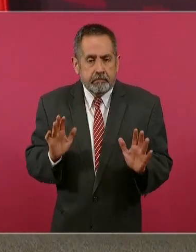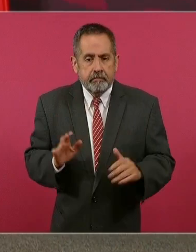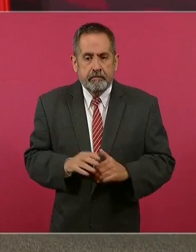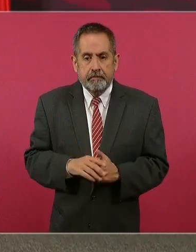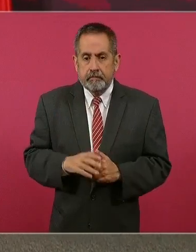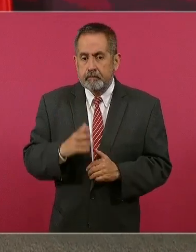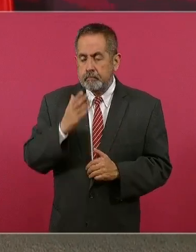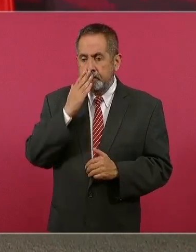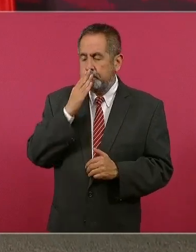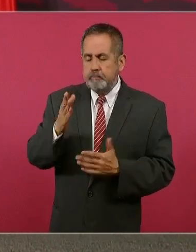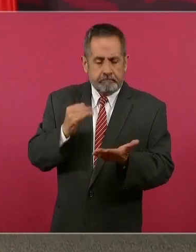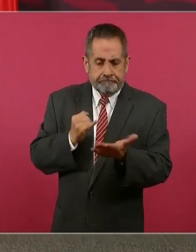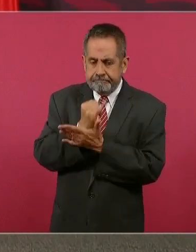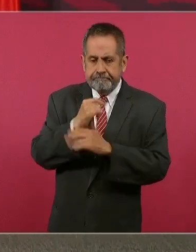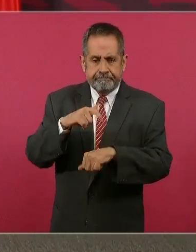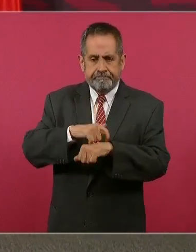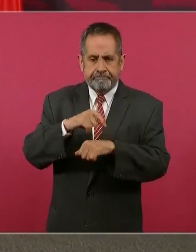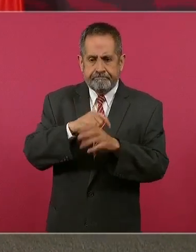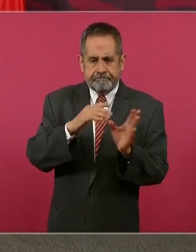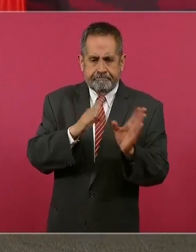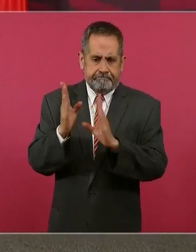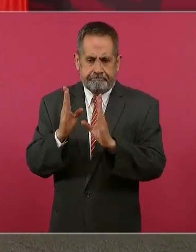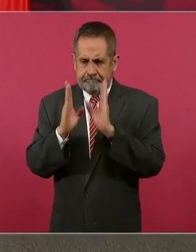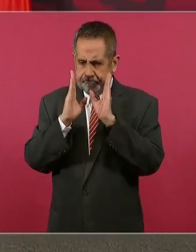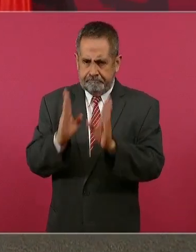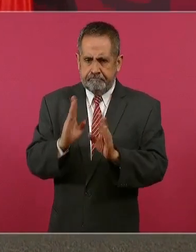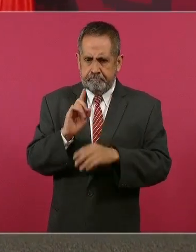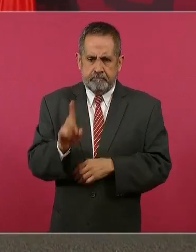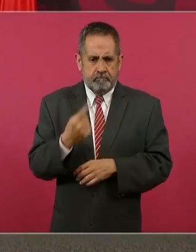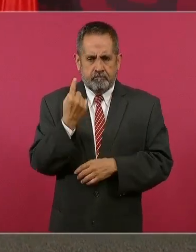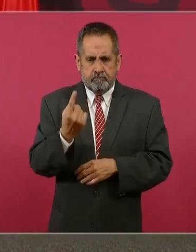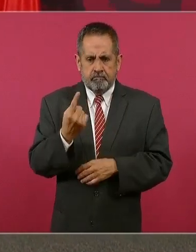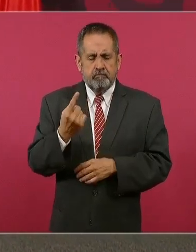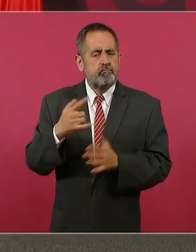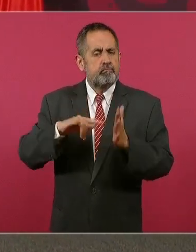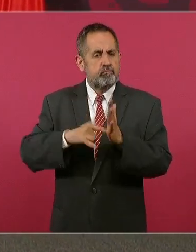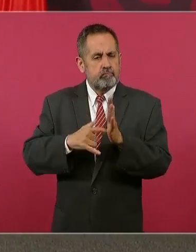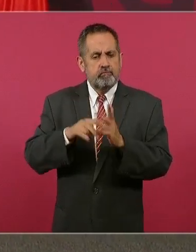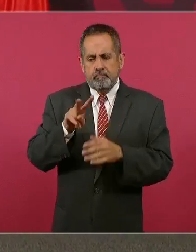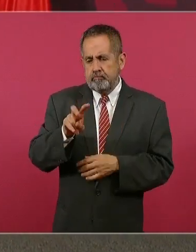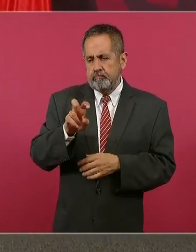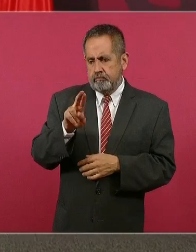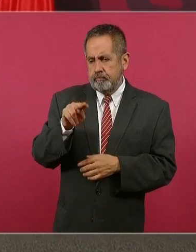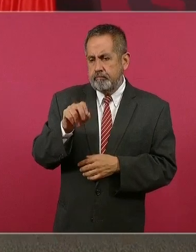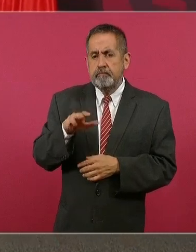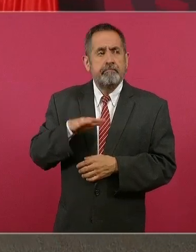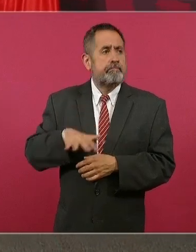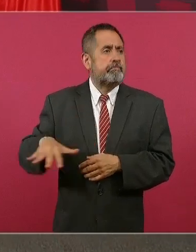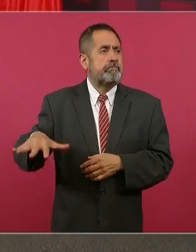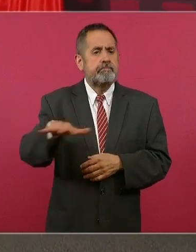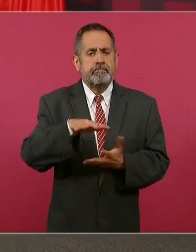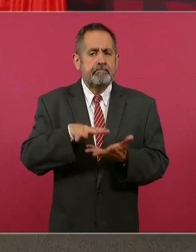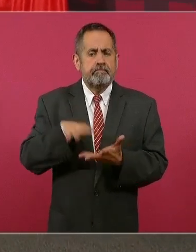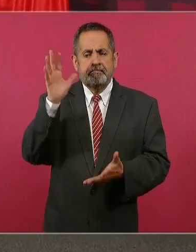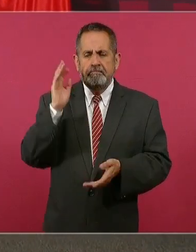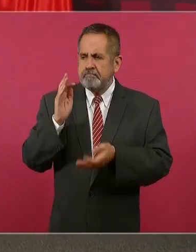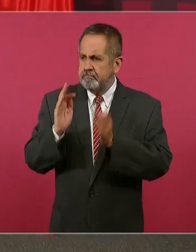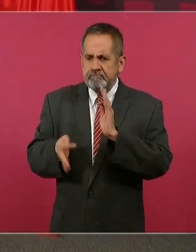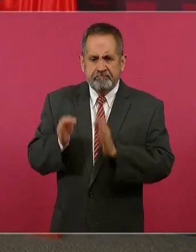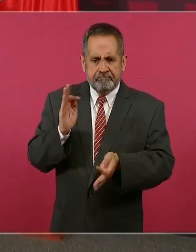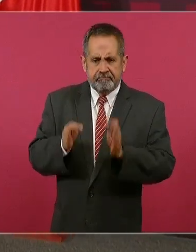fue muy buena decisión lo de el horario de verano. Fue aceptada por la mayoría de la